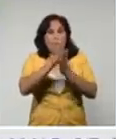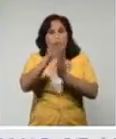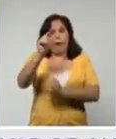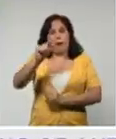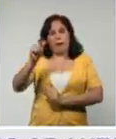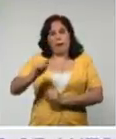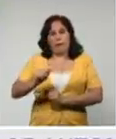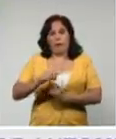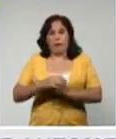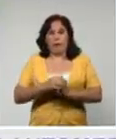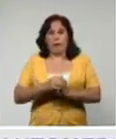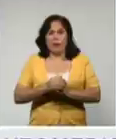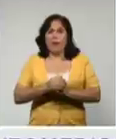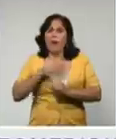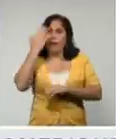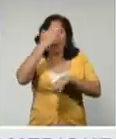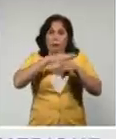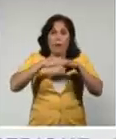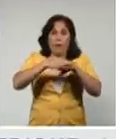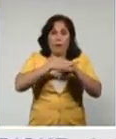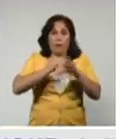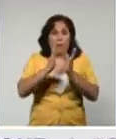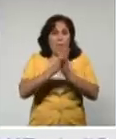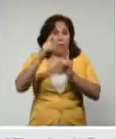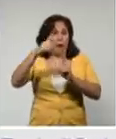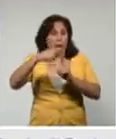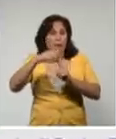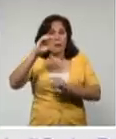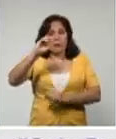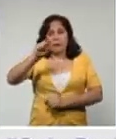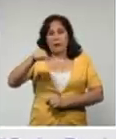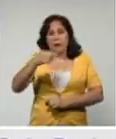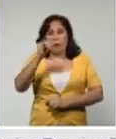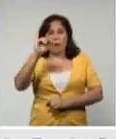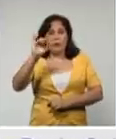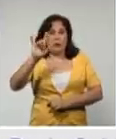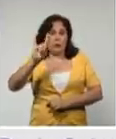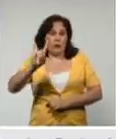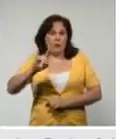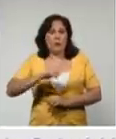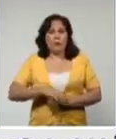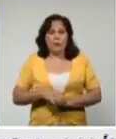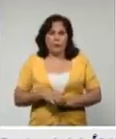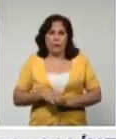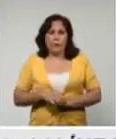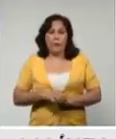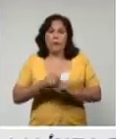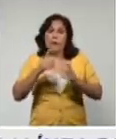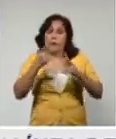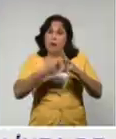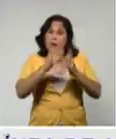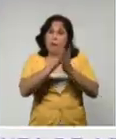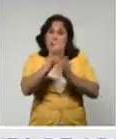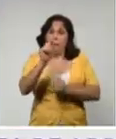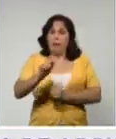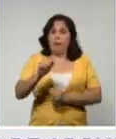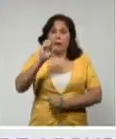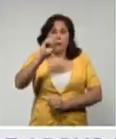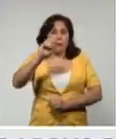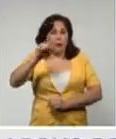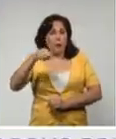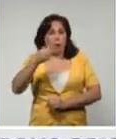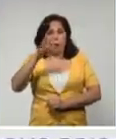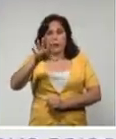Matanzas 0,69 y Mayabeque